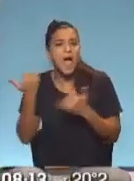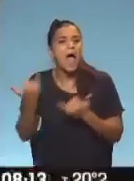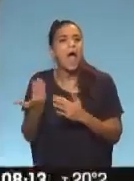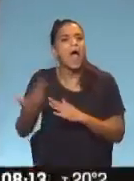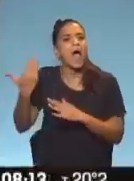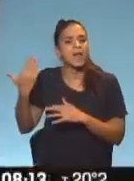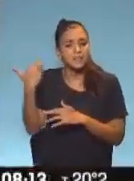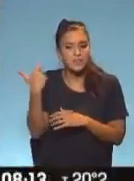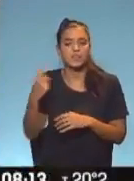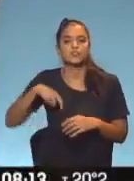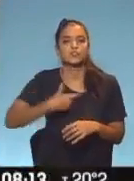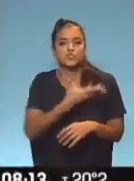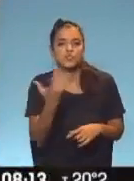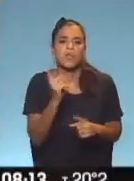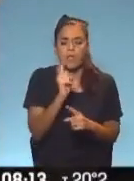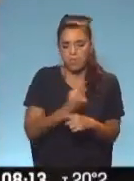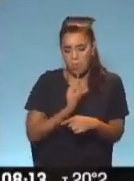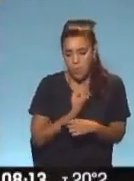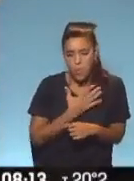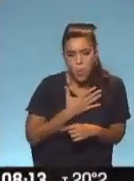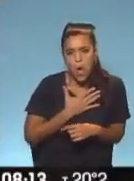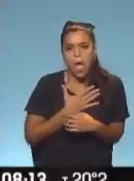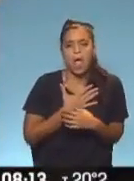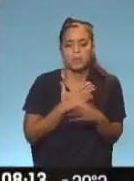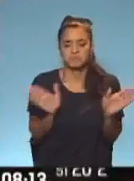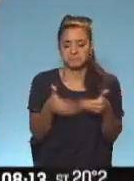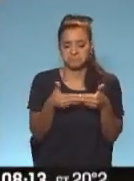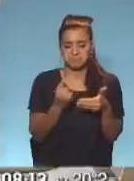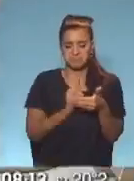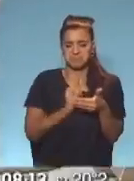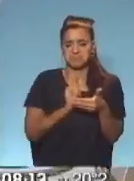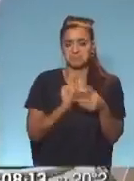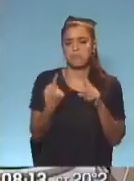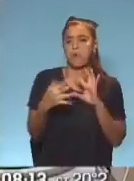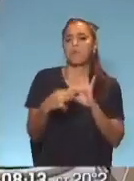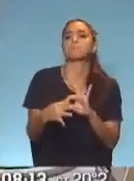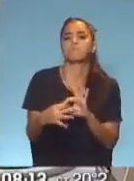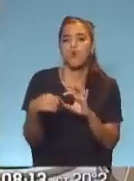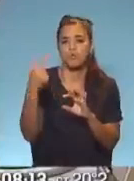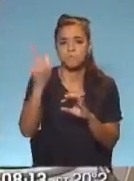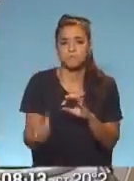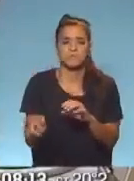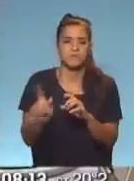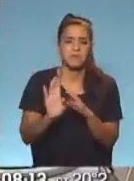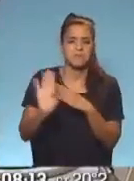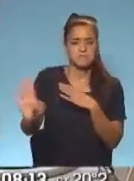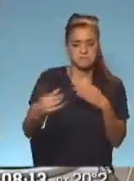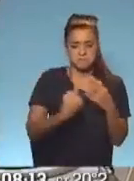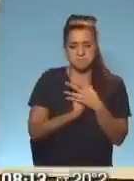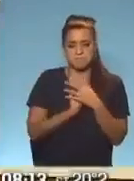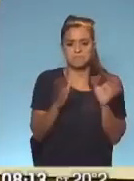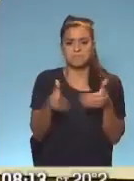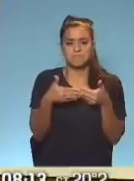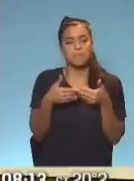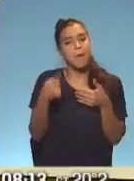arrojados. Una sociedad individualista, la imposibilidad de conectar con el otro. Me parece que versiones